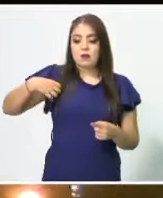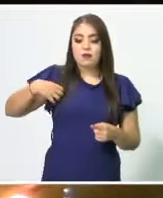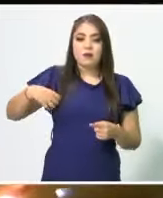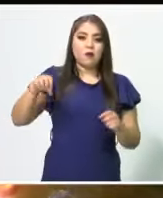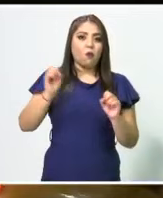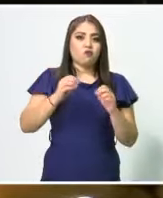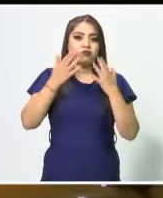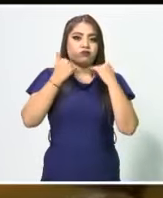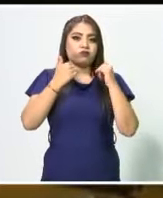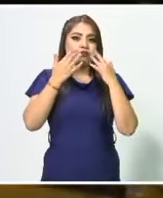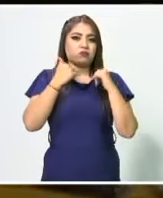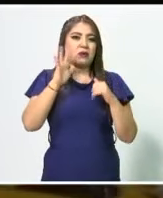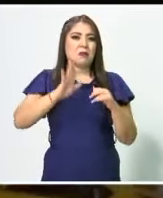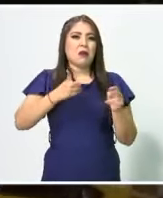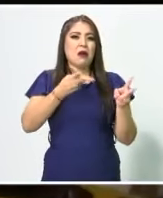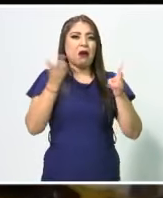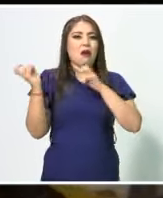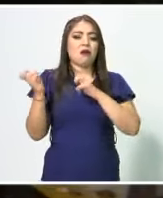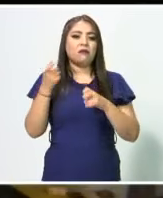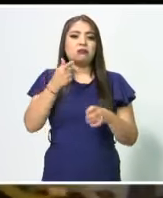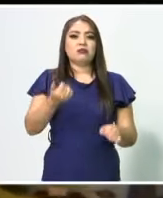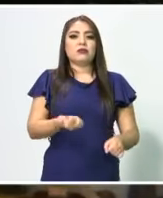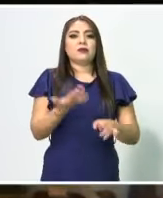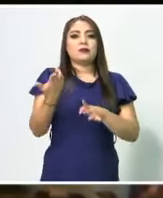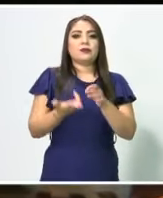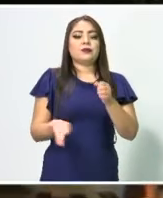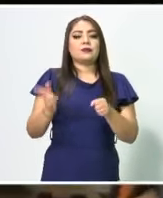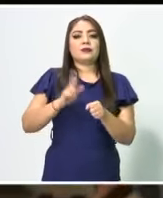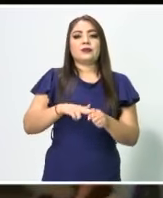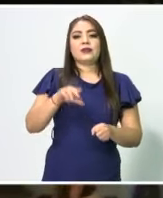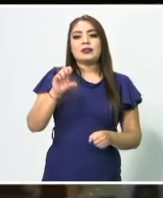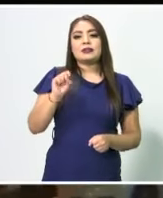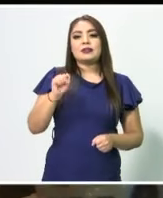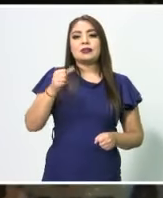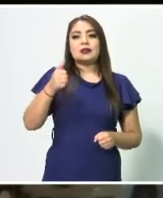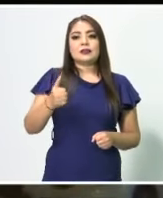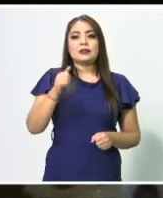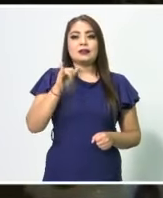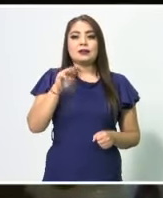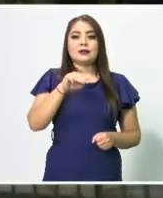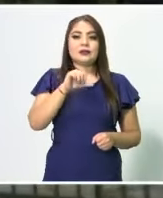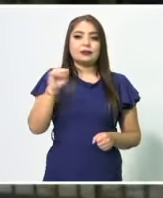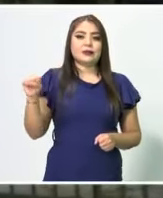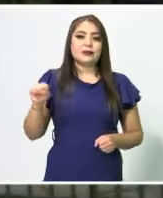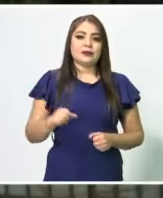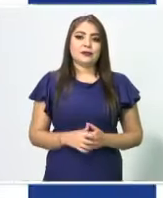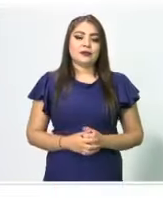Finalmente fue trasladado al hospital número 66 del IMSS para su atención médica.